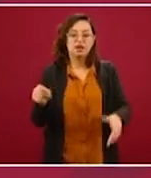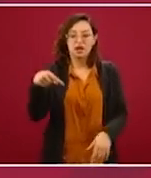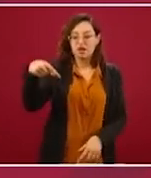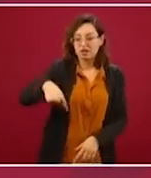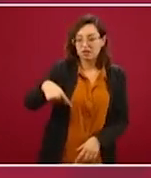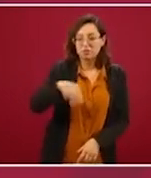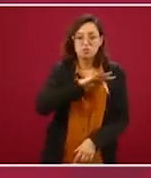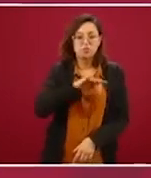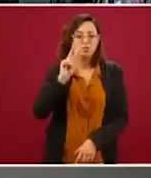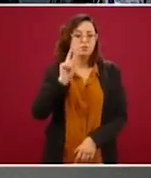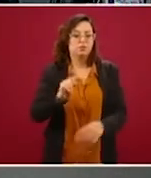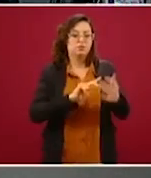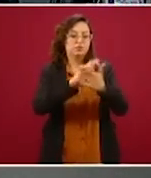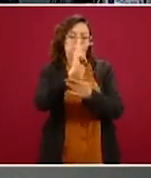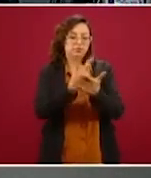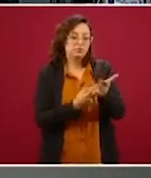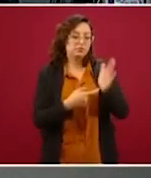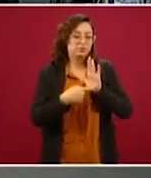programa